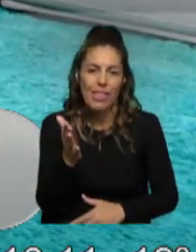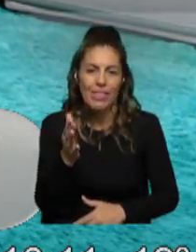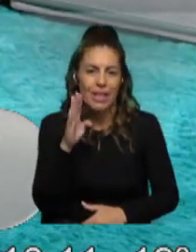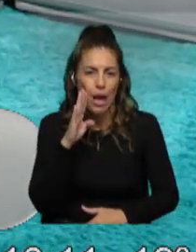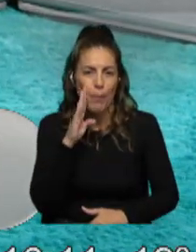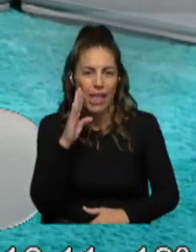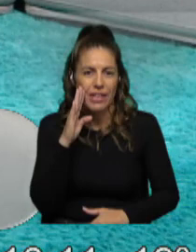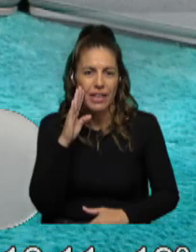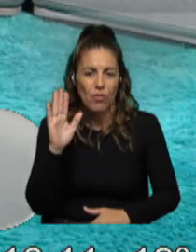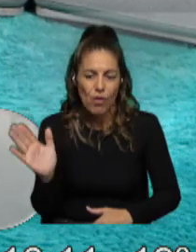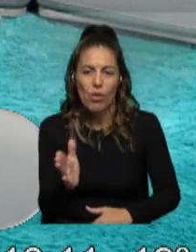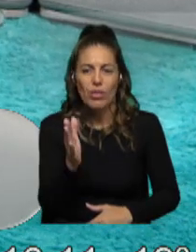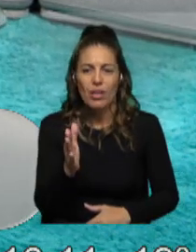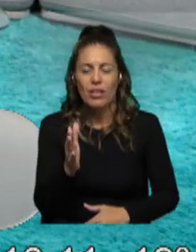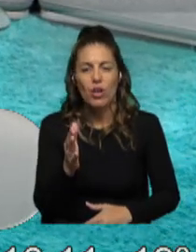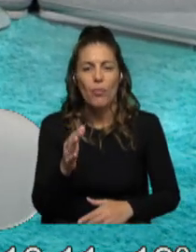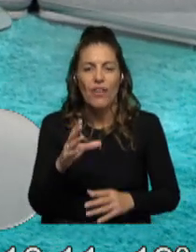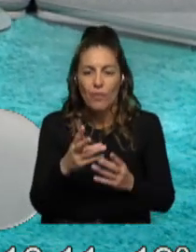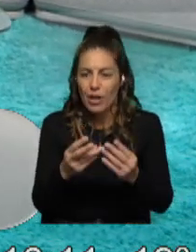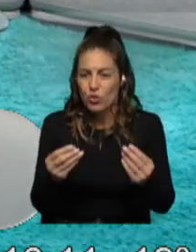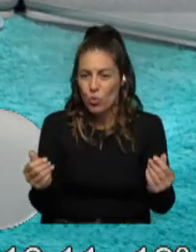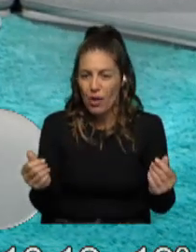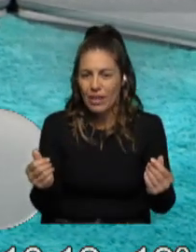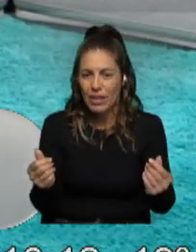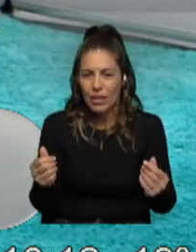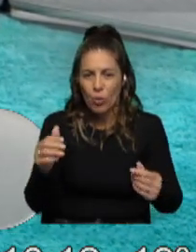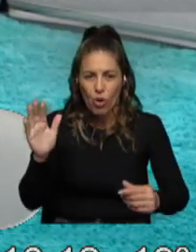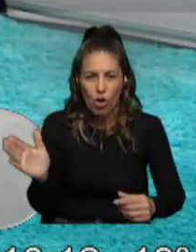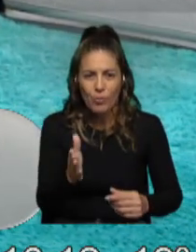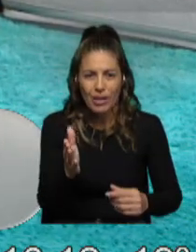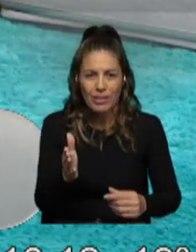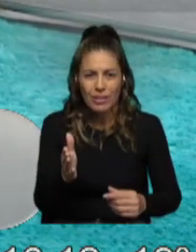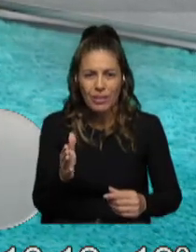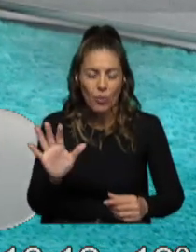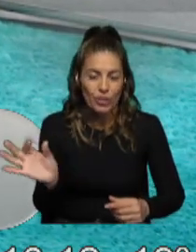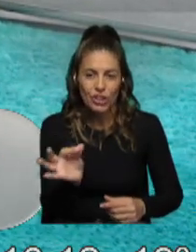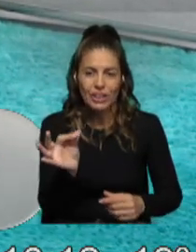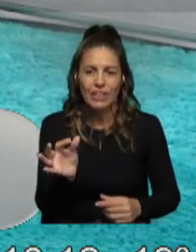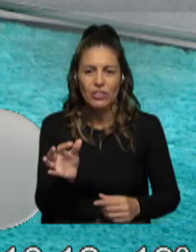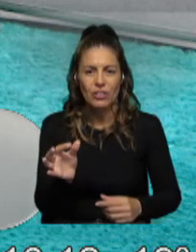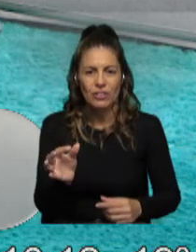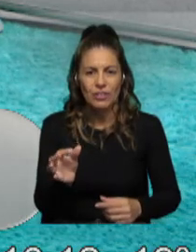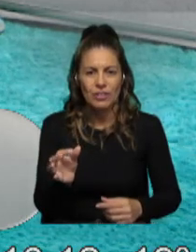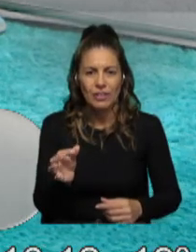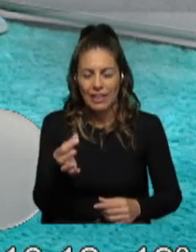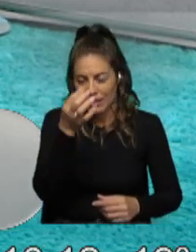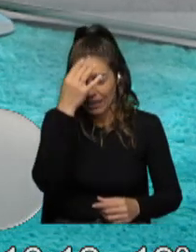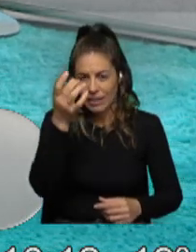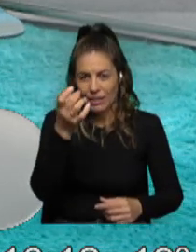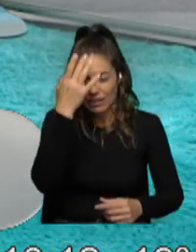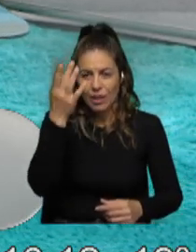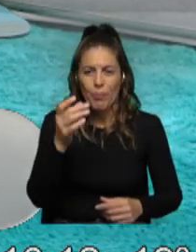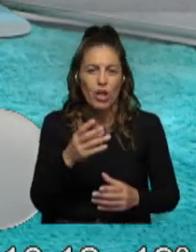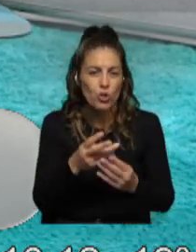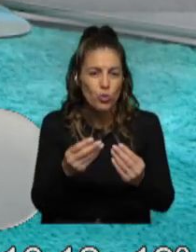golpear, si se quiere, como una especie de, no sé cómo se llama esto. Chiquiñazo, acá en la frente, pero muy